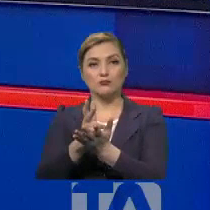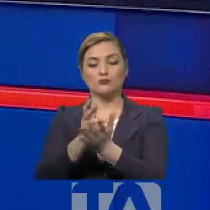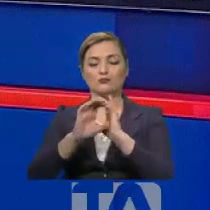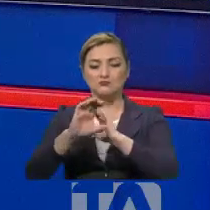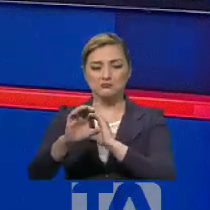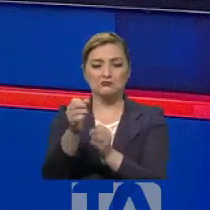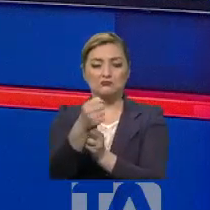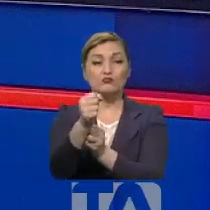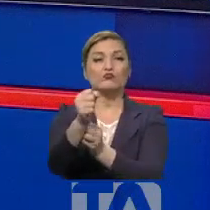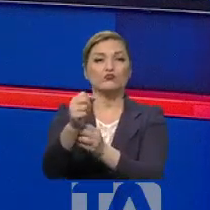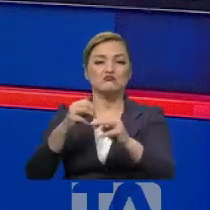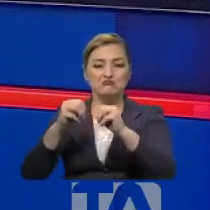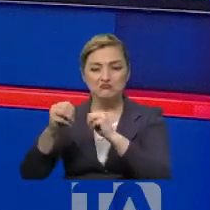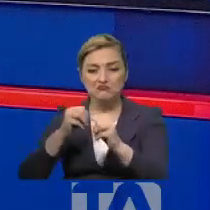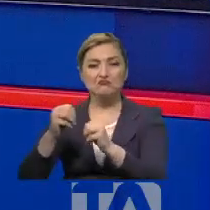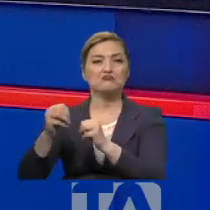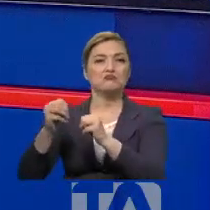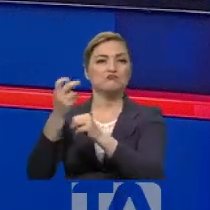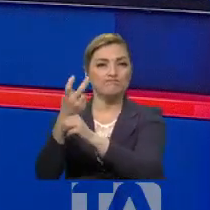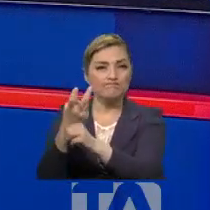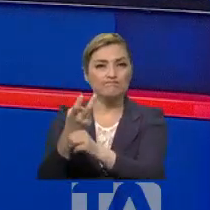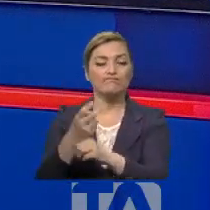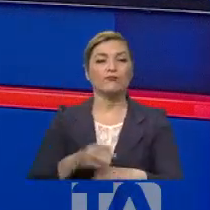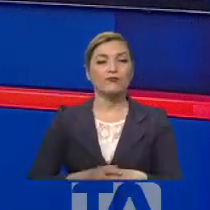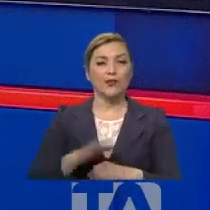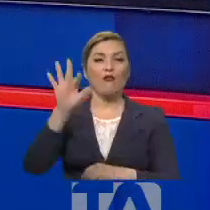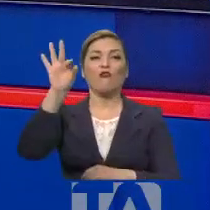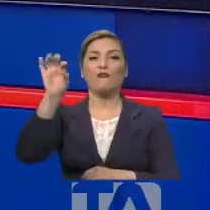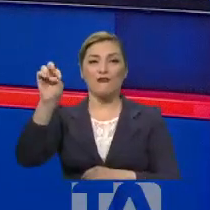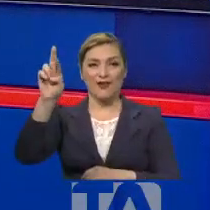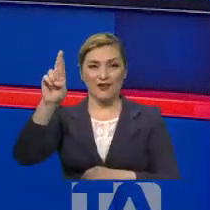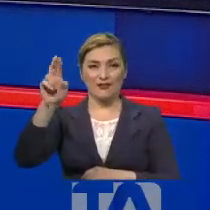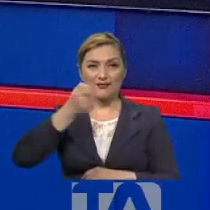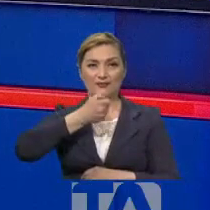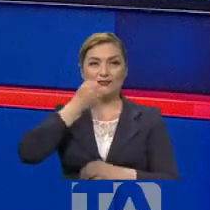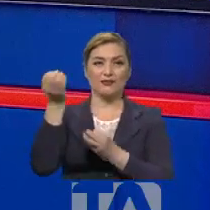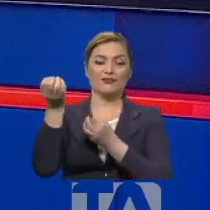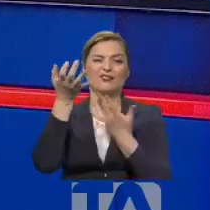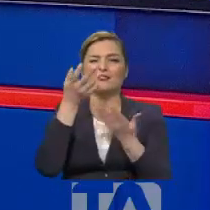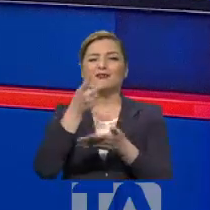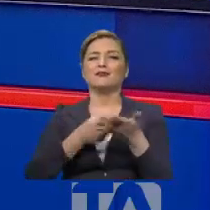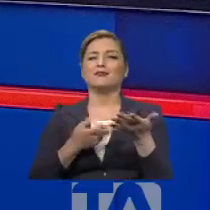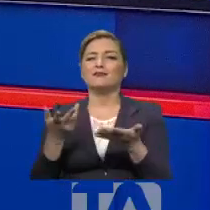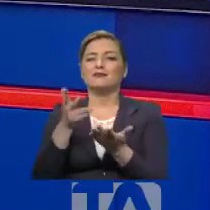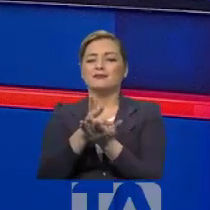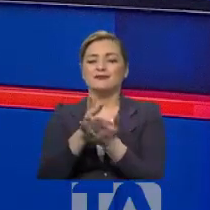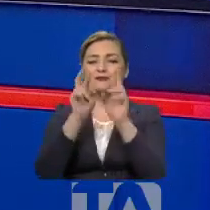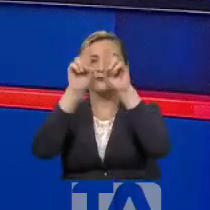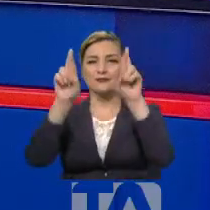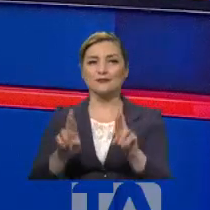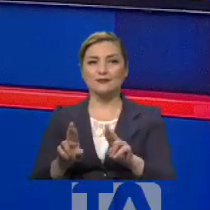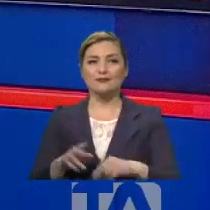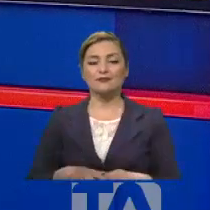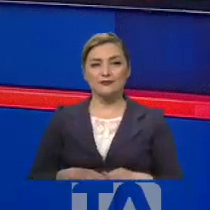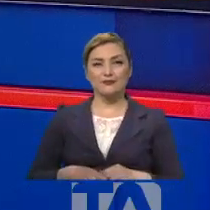transporte. Fernanda Ceballos se encuentra en la estación de recreo para contarnos más detalles al respecto. Fer, coméntanos, por favor, ¿en qué punto de la